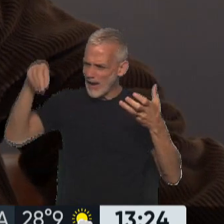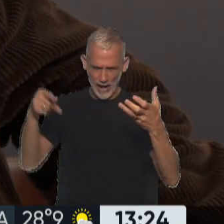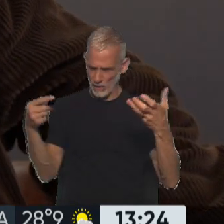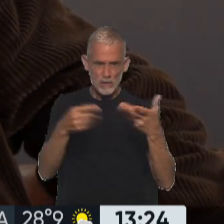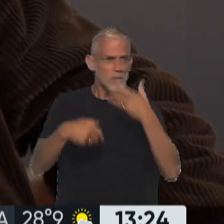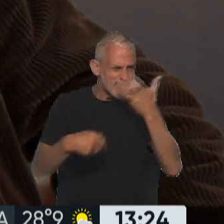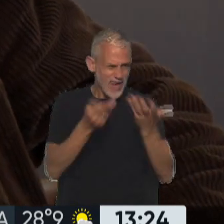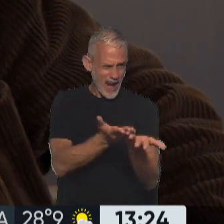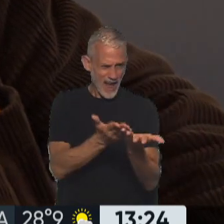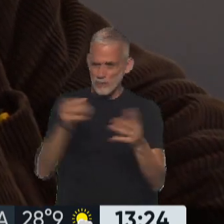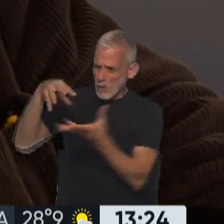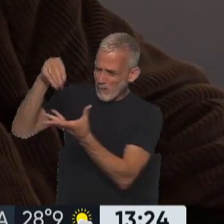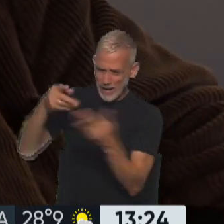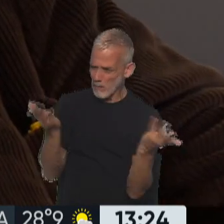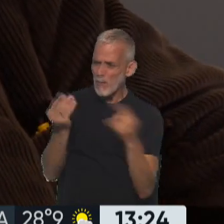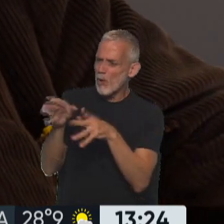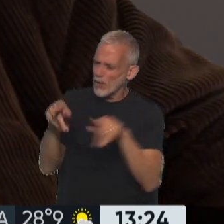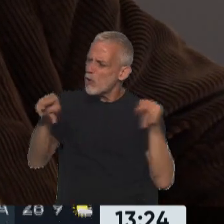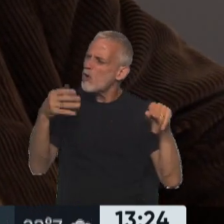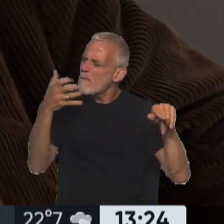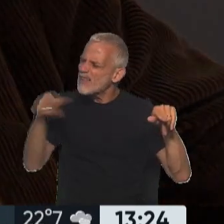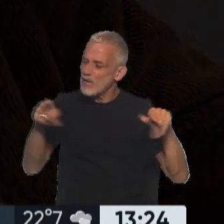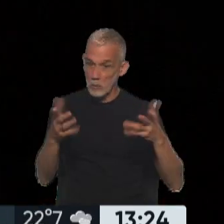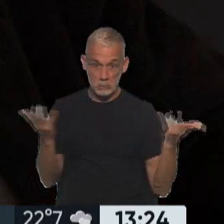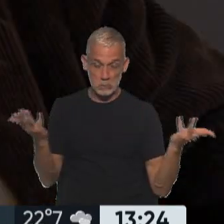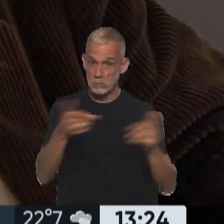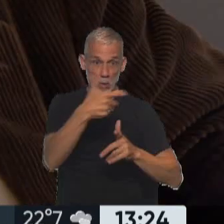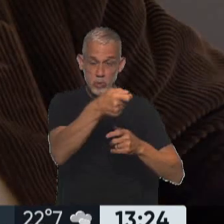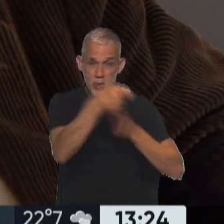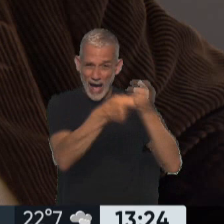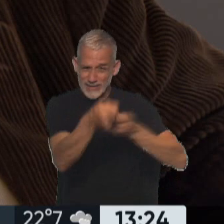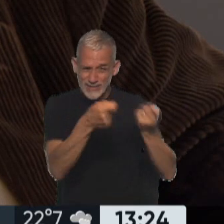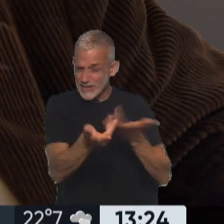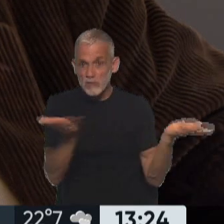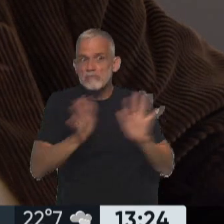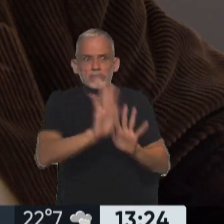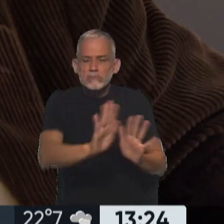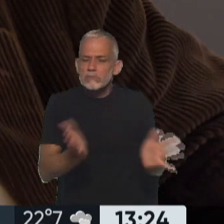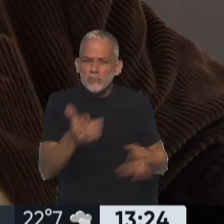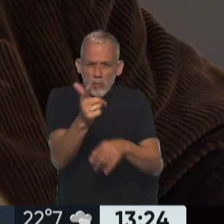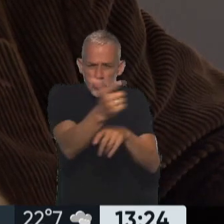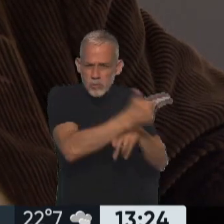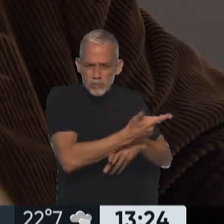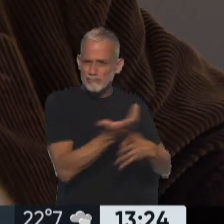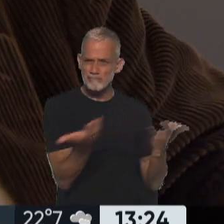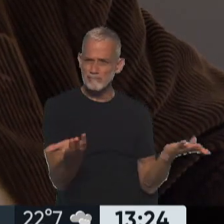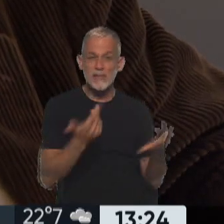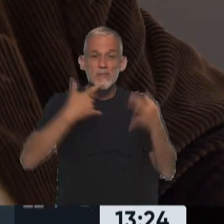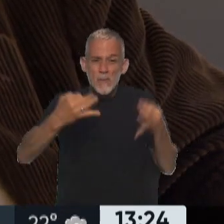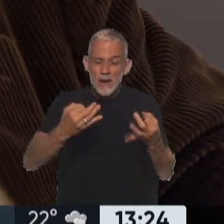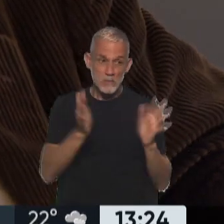es una manzana, ¿no? Genocidio es genocidio. No se puede negar la verdad.